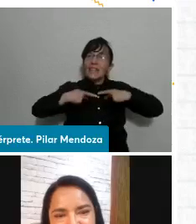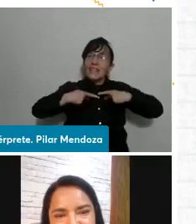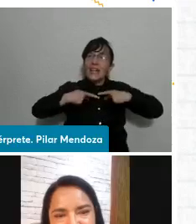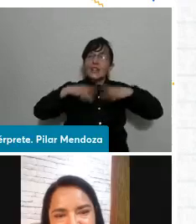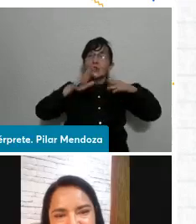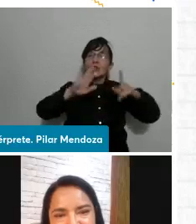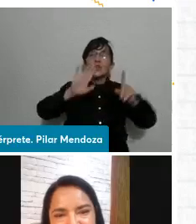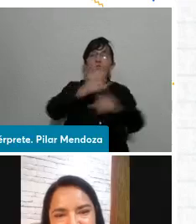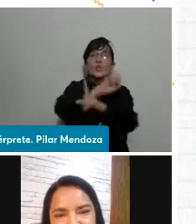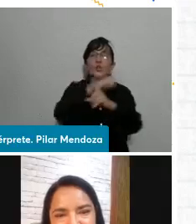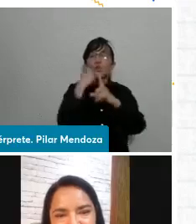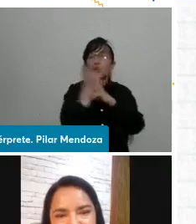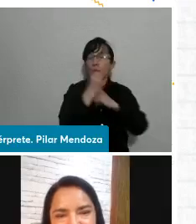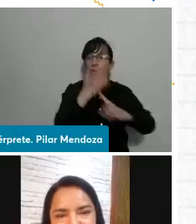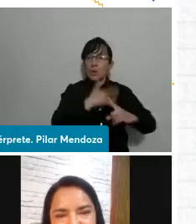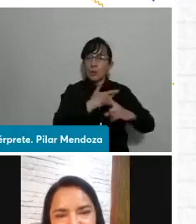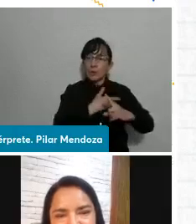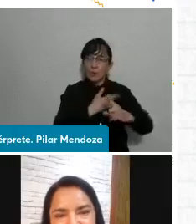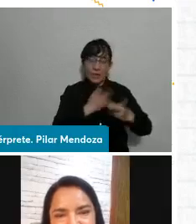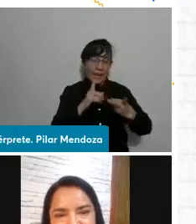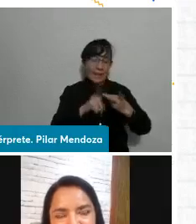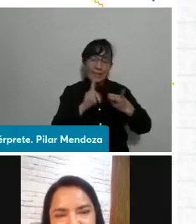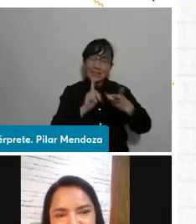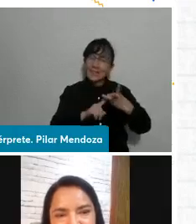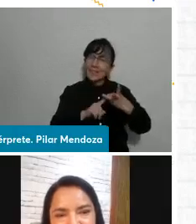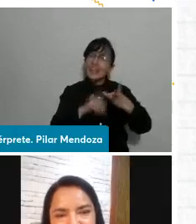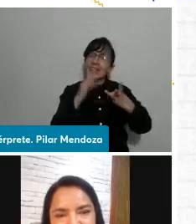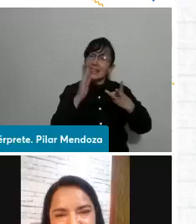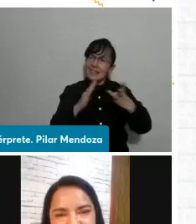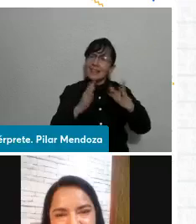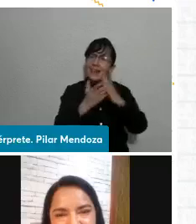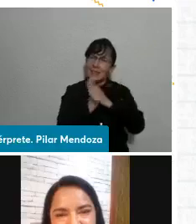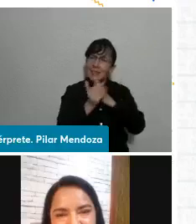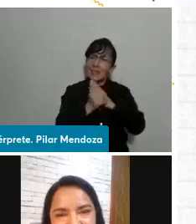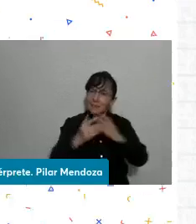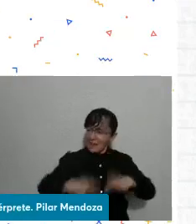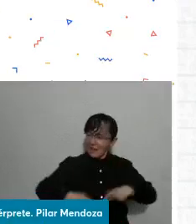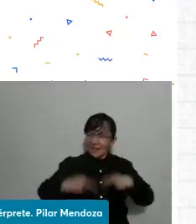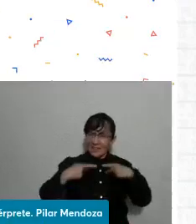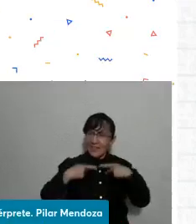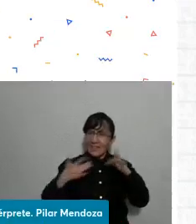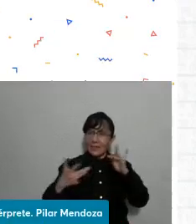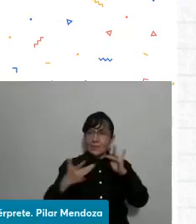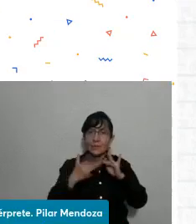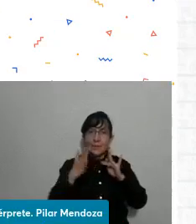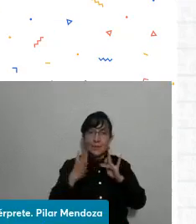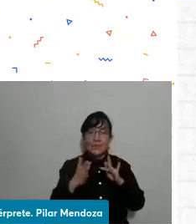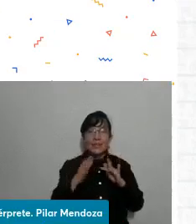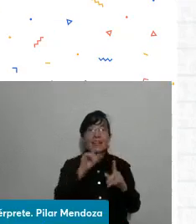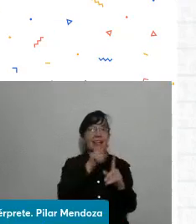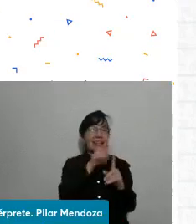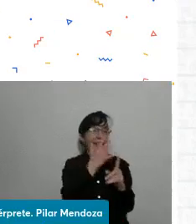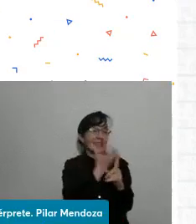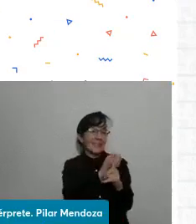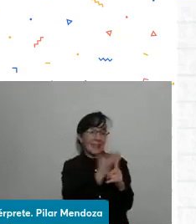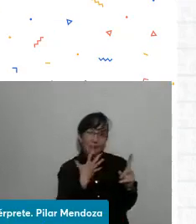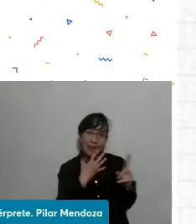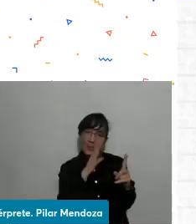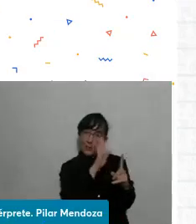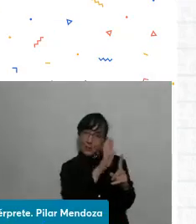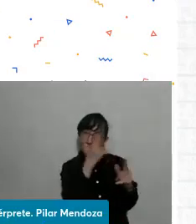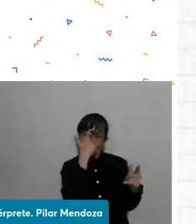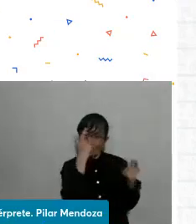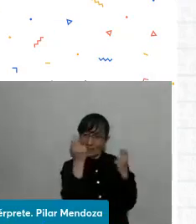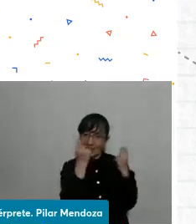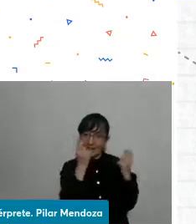comunicativas. Son todos esos aspectos que también debemos contemplar en el momento de evaluar el impacto de una estrategia.